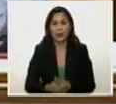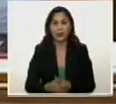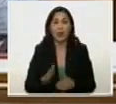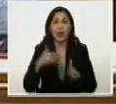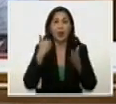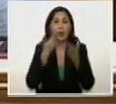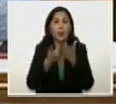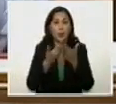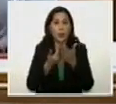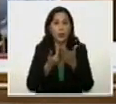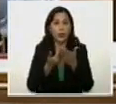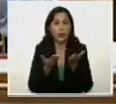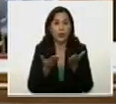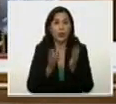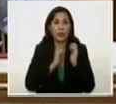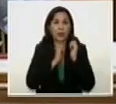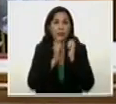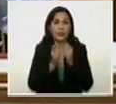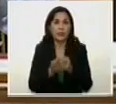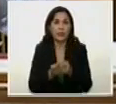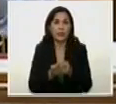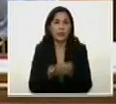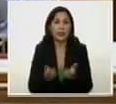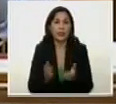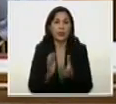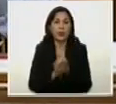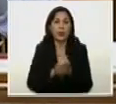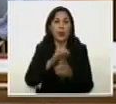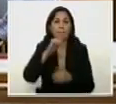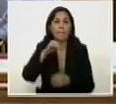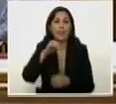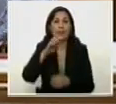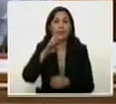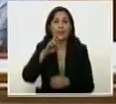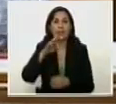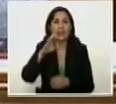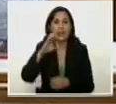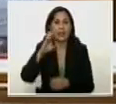propuesta para designar y designamos a la compañera Mercedes Gutiérrez